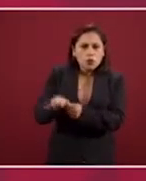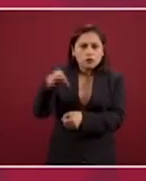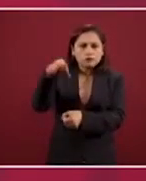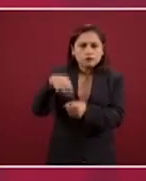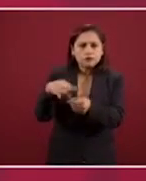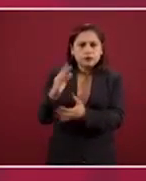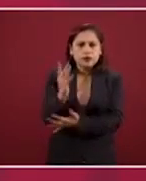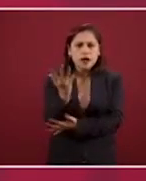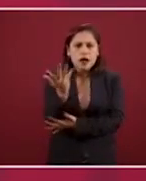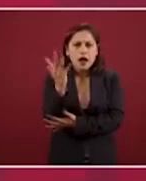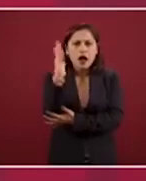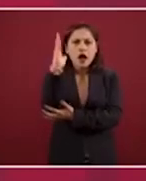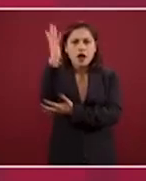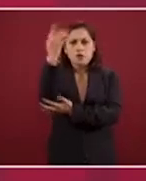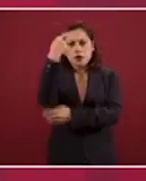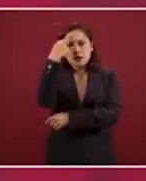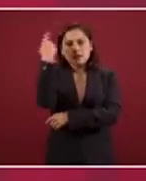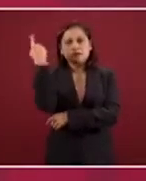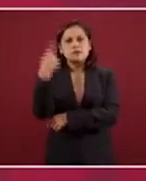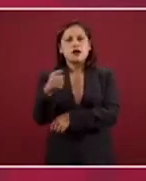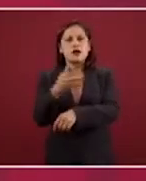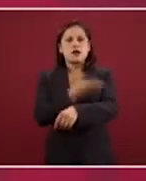maderables y frutales.